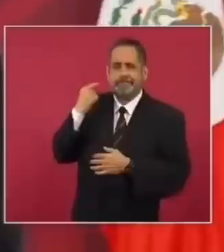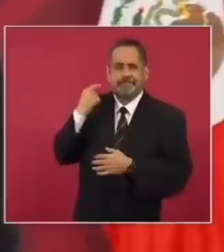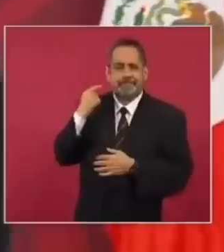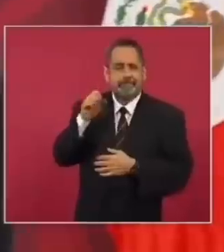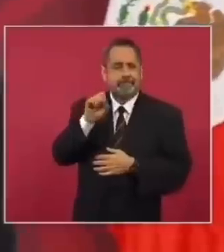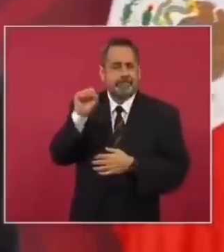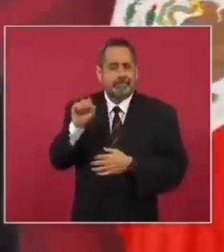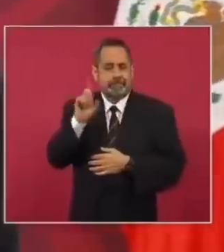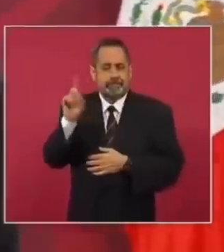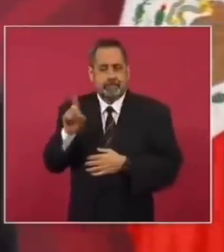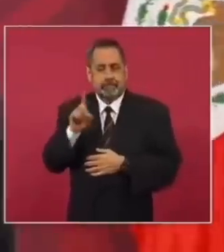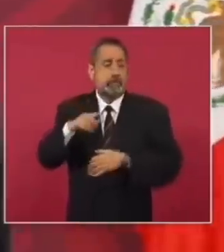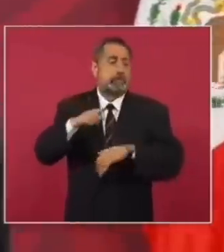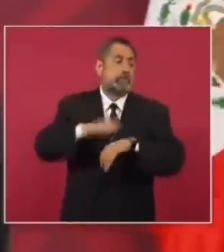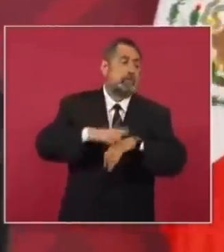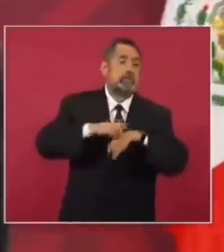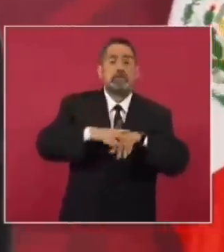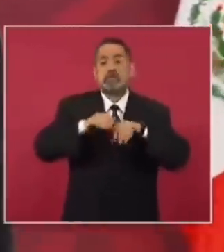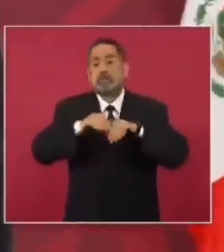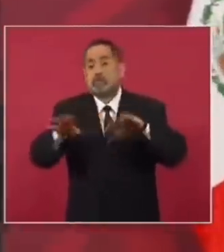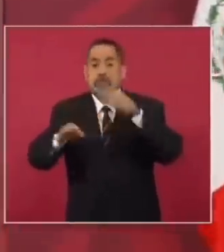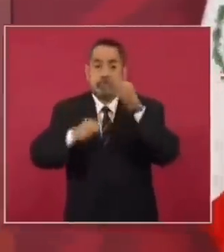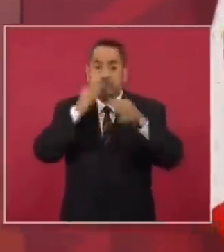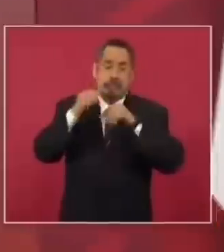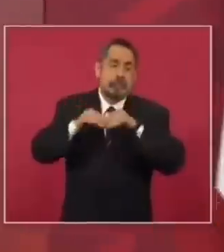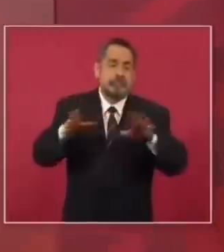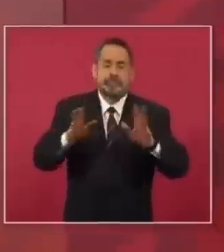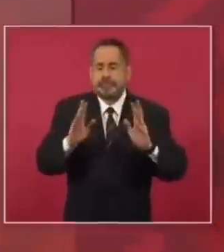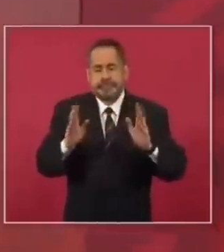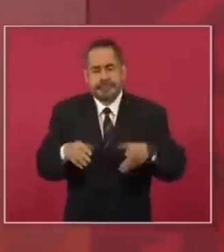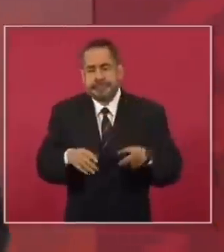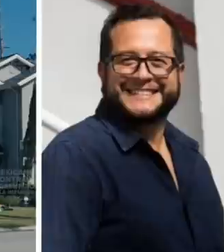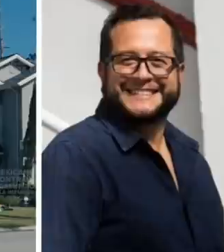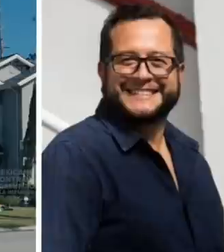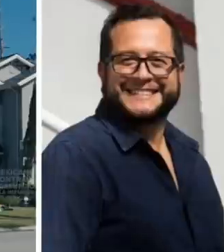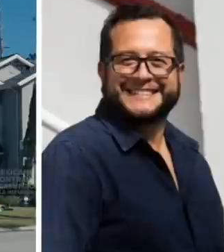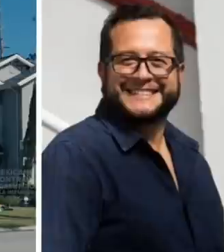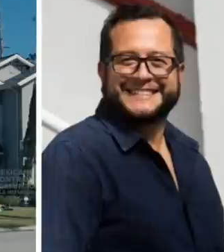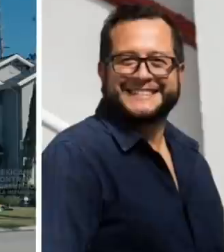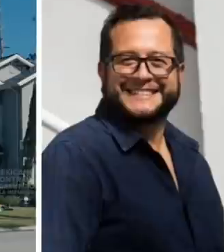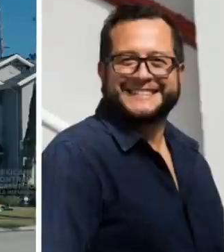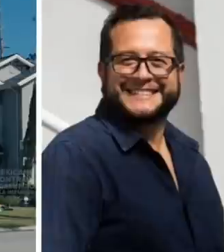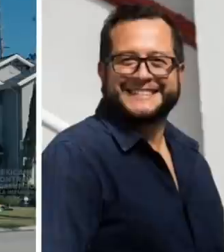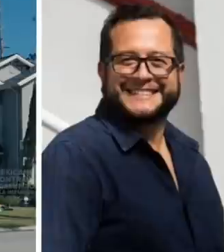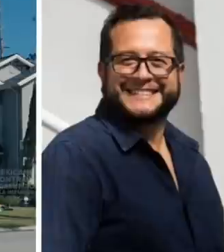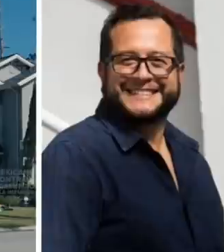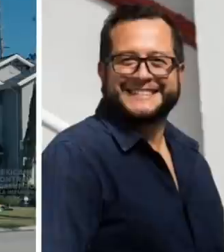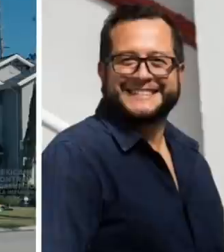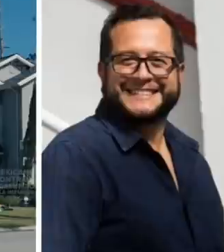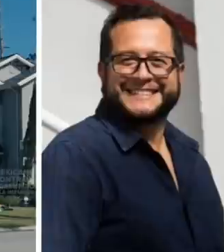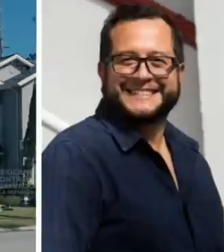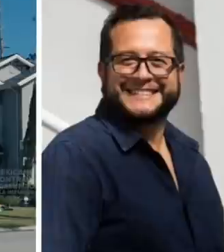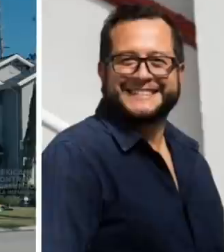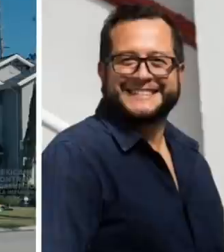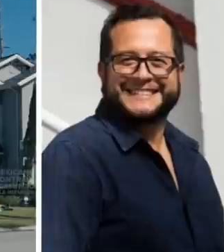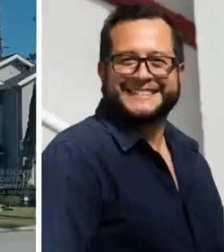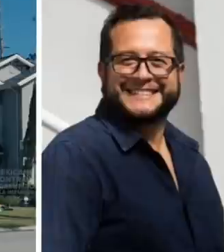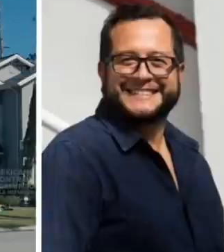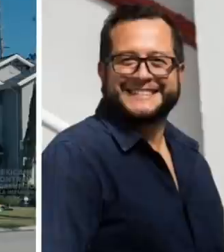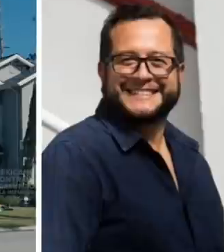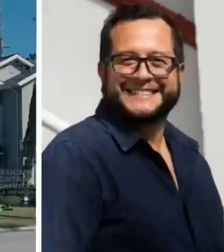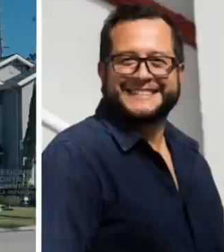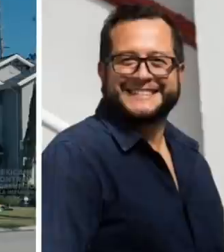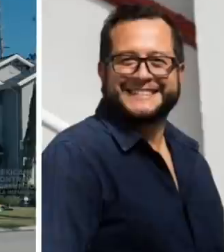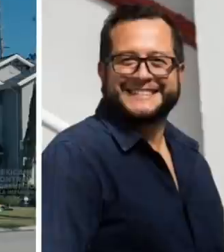Aunque el presidente Andrés Manuel López Obrador ha intentado desviar la atención sobre la vida fifí de su hijo, el dueño